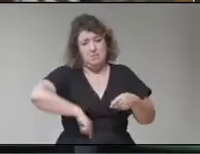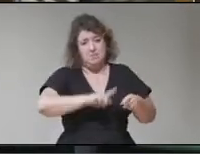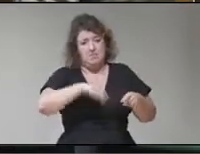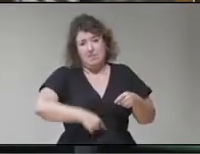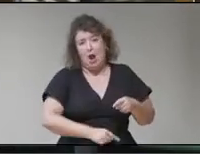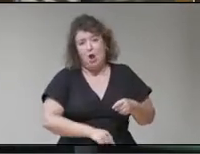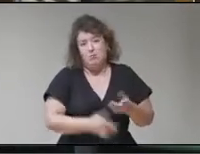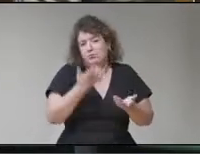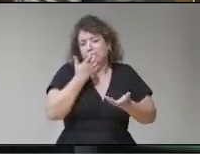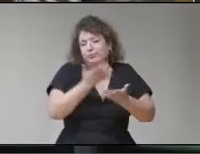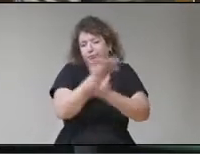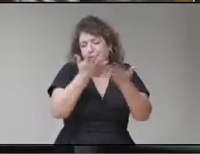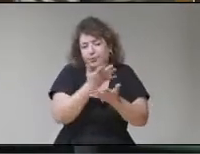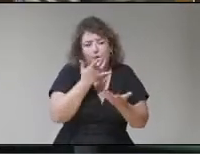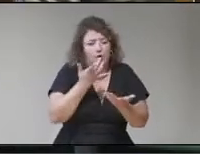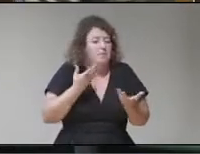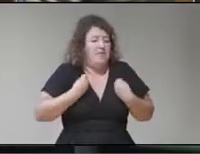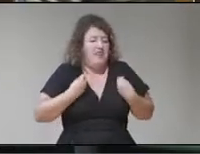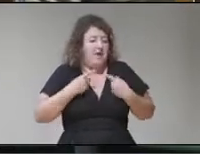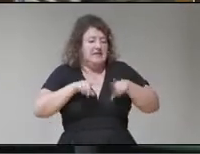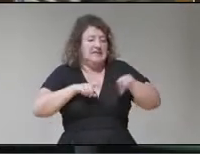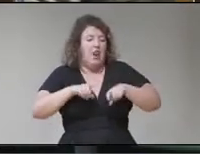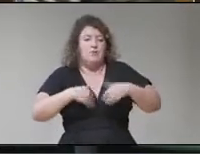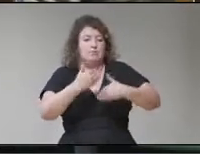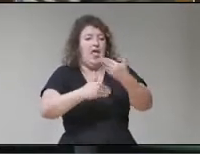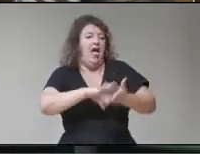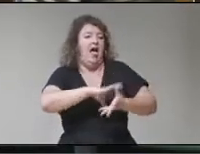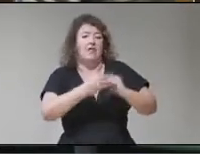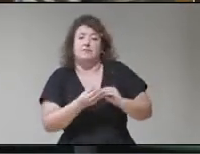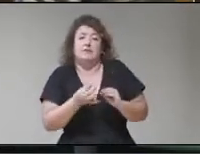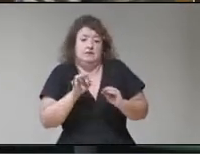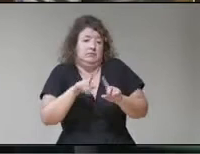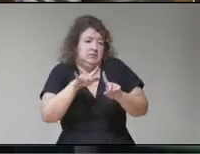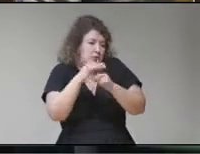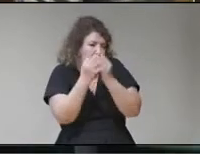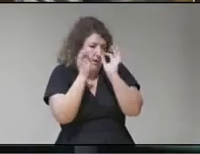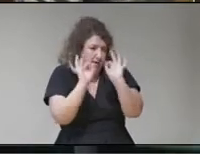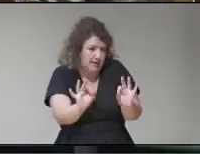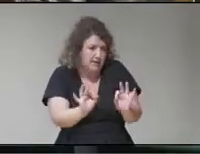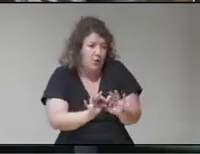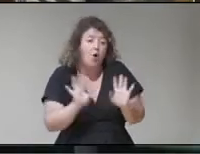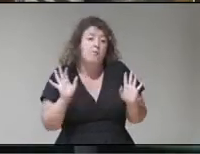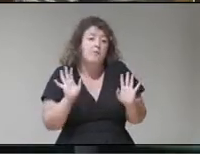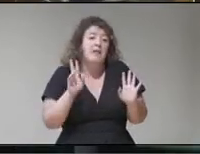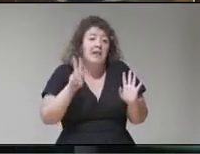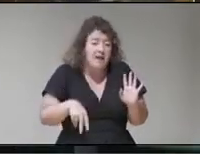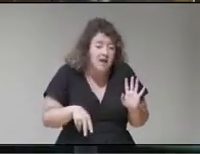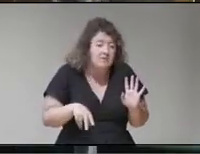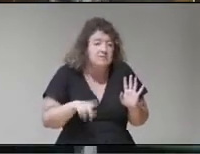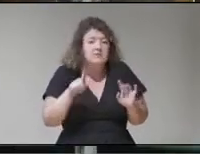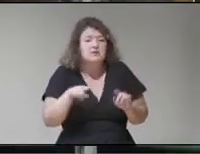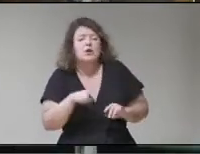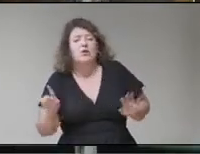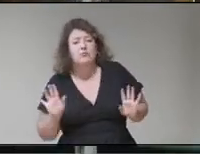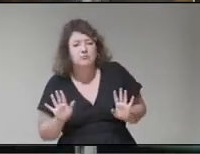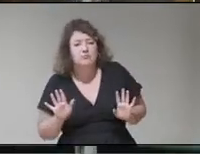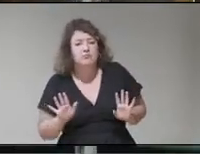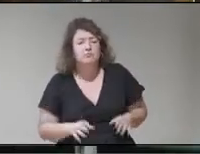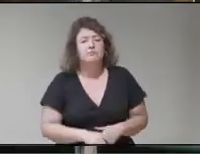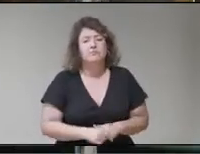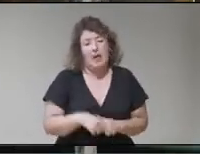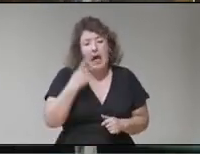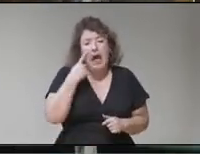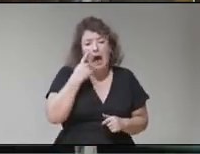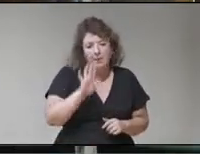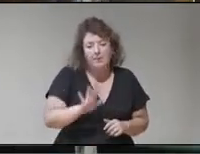una adaptación, selección natural, oye, eso es lo que ocurre. ¿O no? Pues vamos a ver lo que pasa. Bien, en